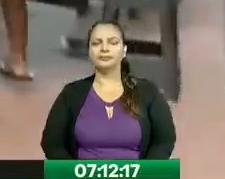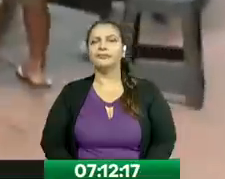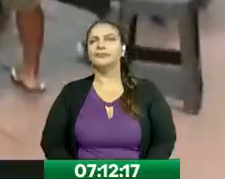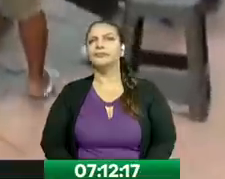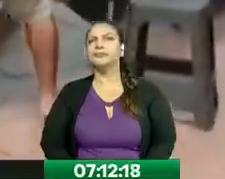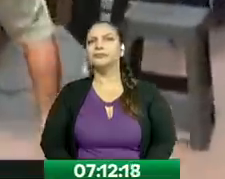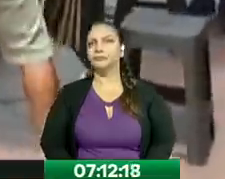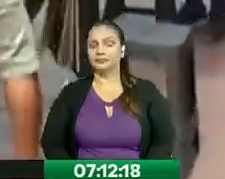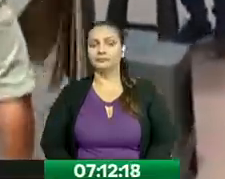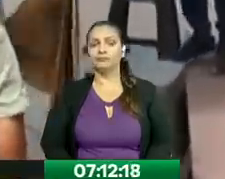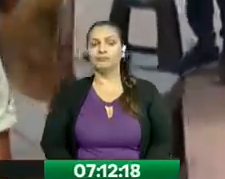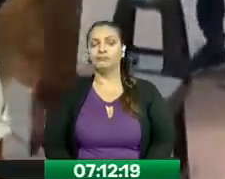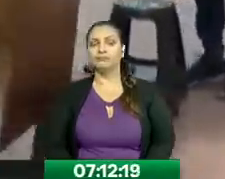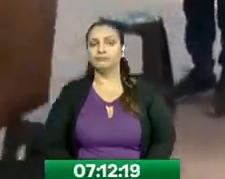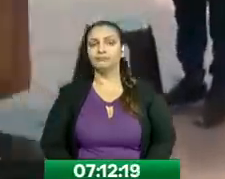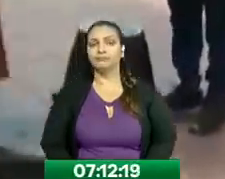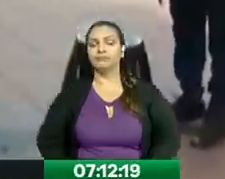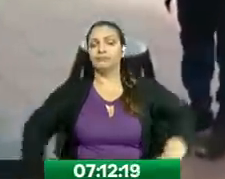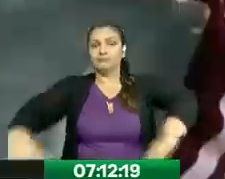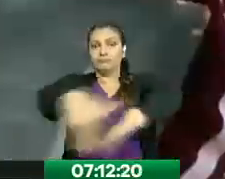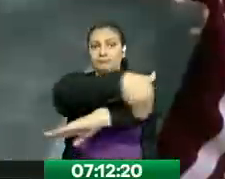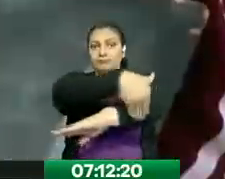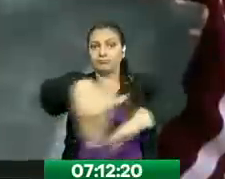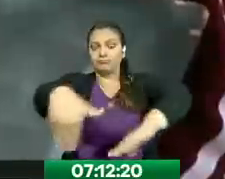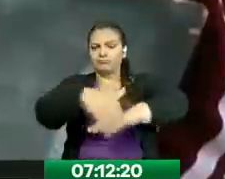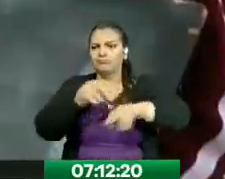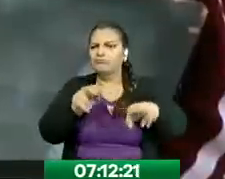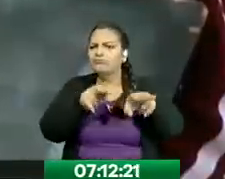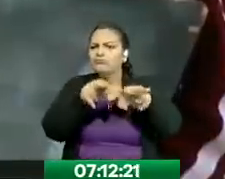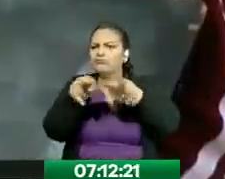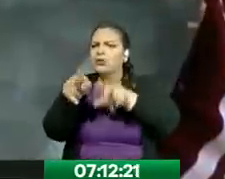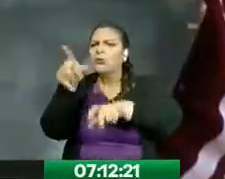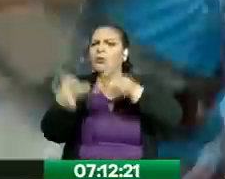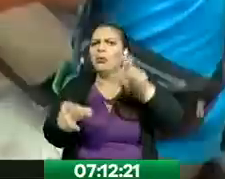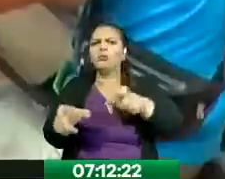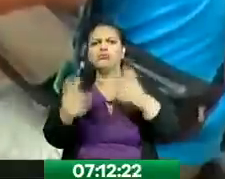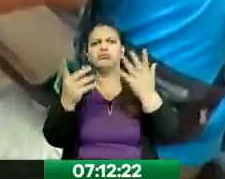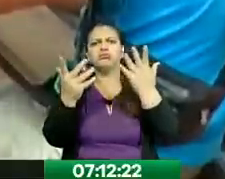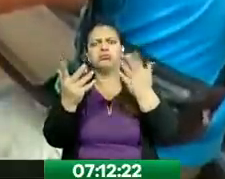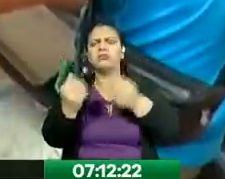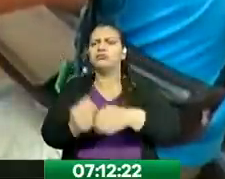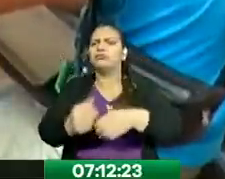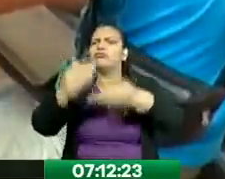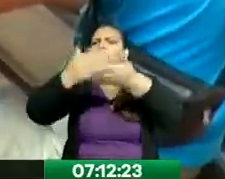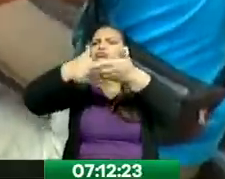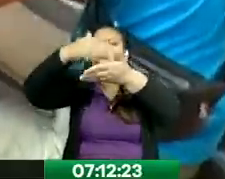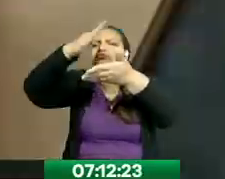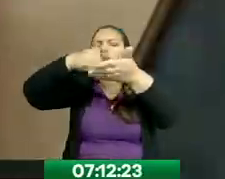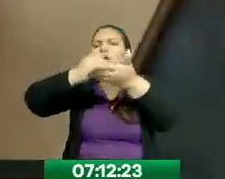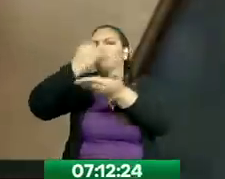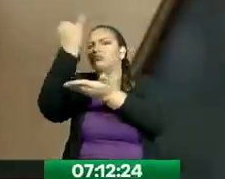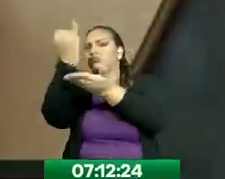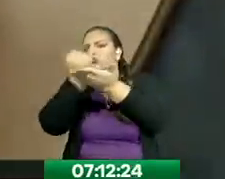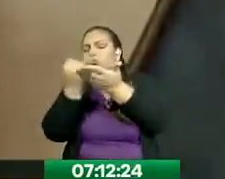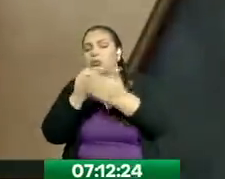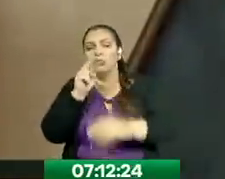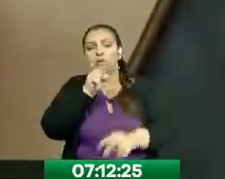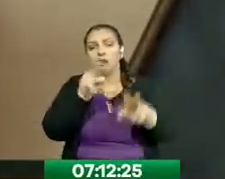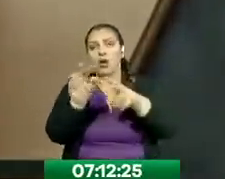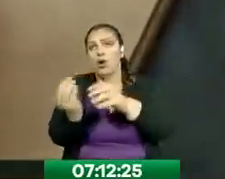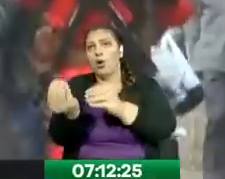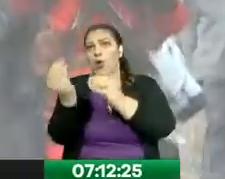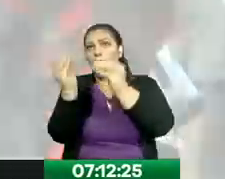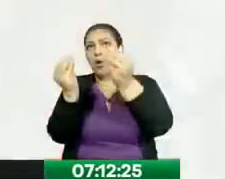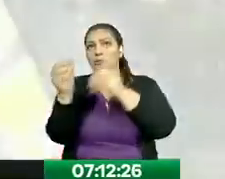en sus calles podrá encontrar a verdaderos artistas como estos jóvenes y les prueban su rostro a través del carboncillo